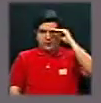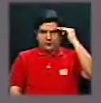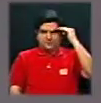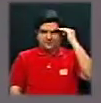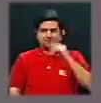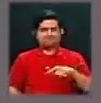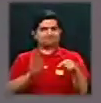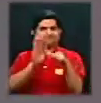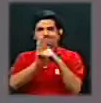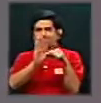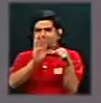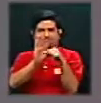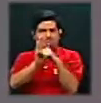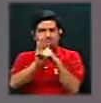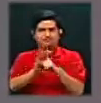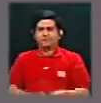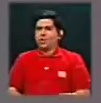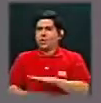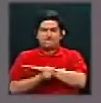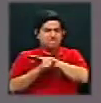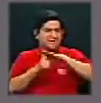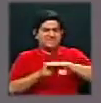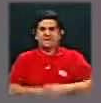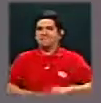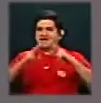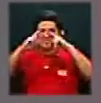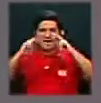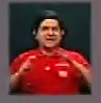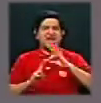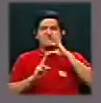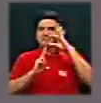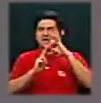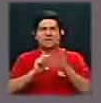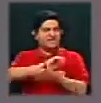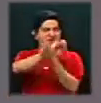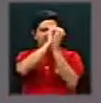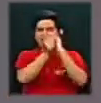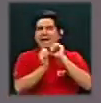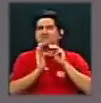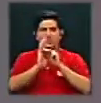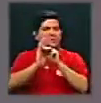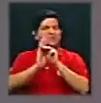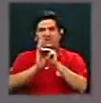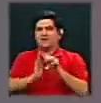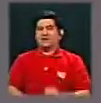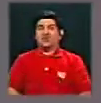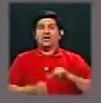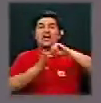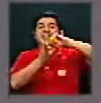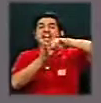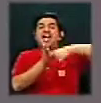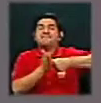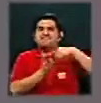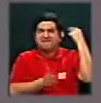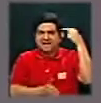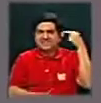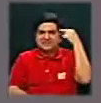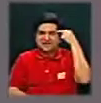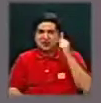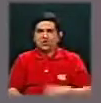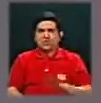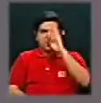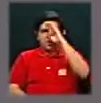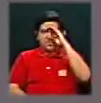ha negado en redondo a considerar cualquier posible reorientación del modelo. El énfasis del gobierno de